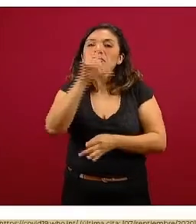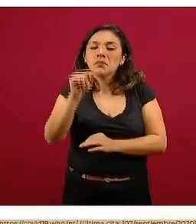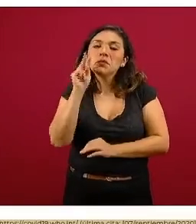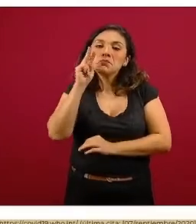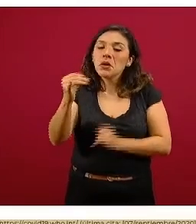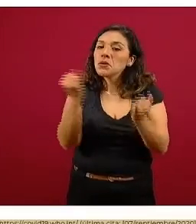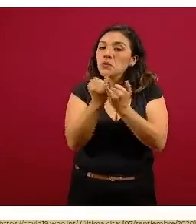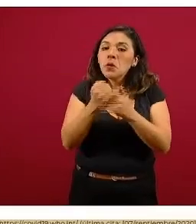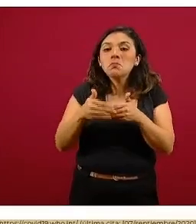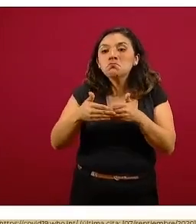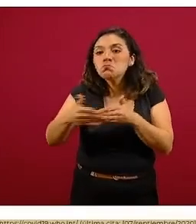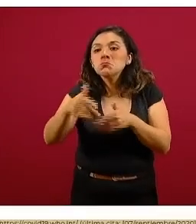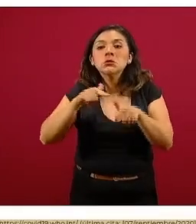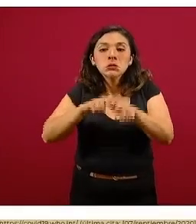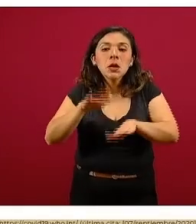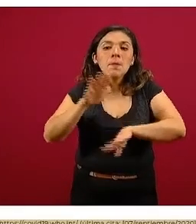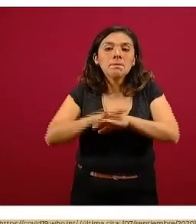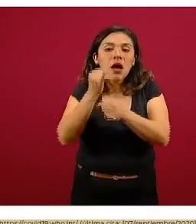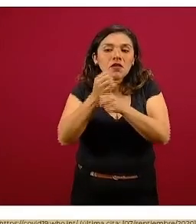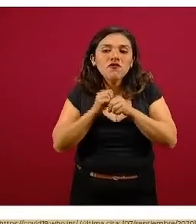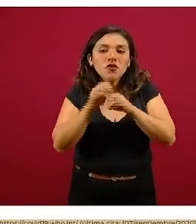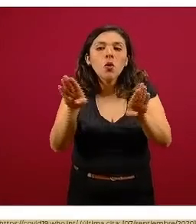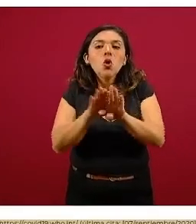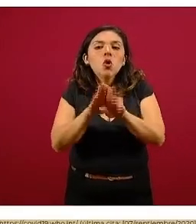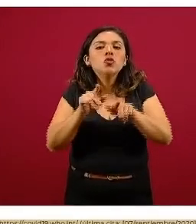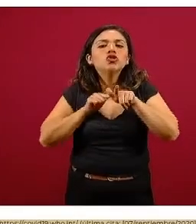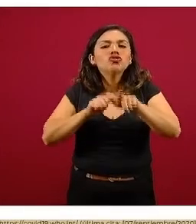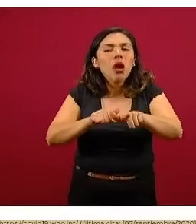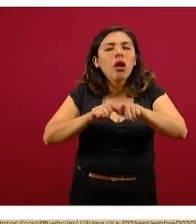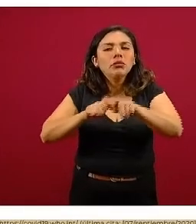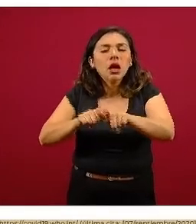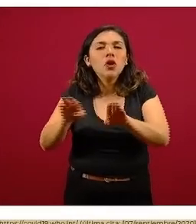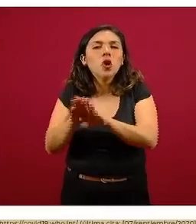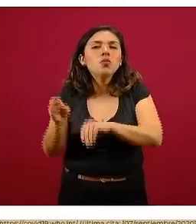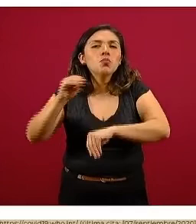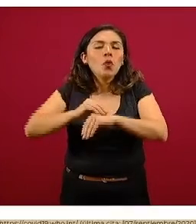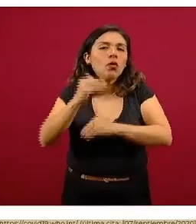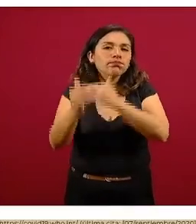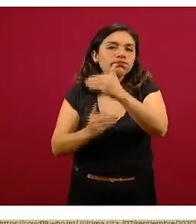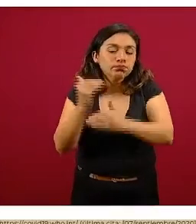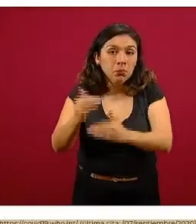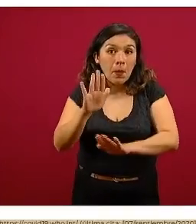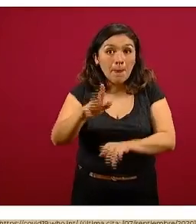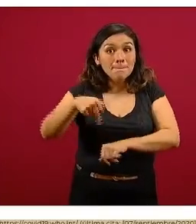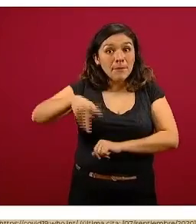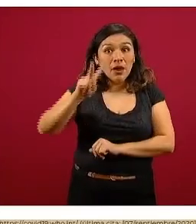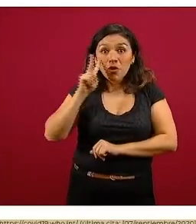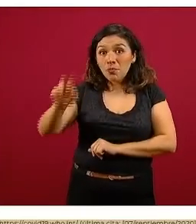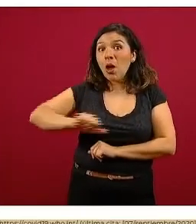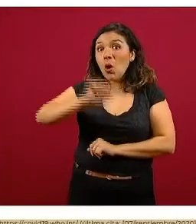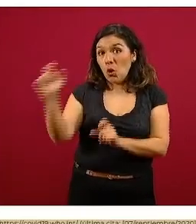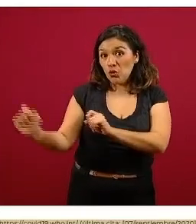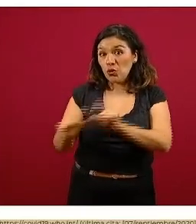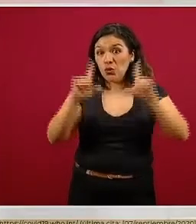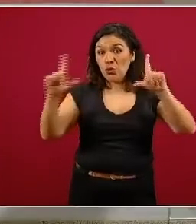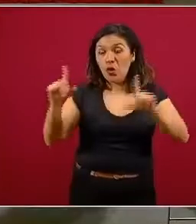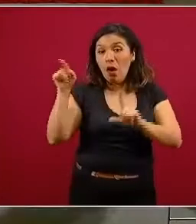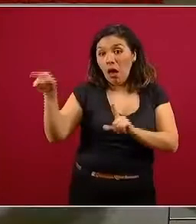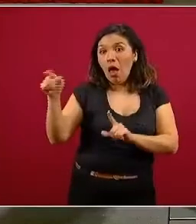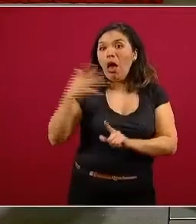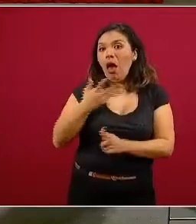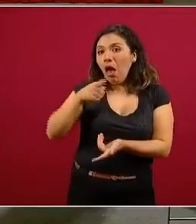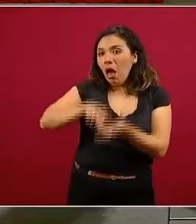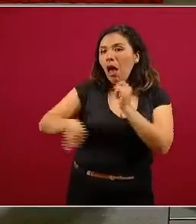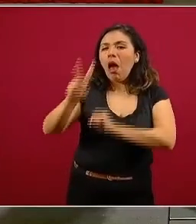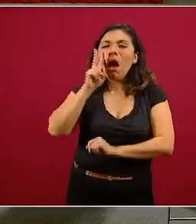en la medida que vamos a dar seguimiento cómo continúa el comportamiento. Sin embargo, ahora veamos la siguiente gráfica en donde entonces vamos